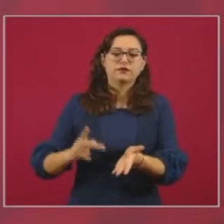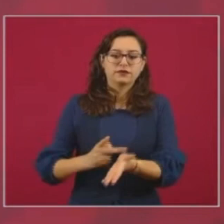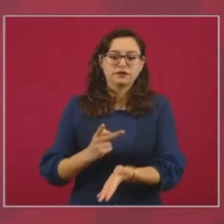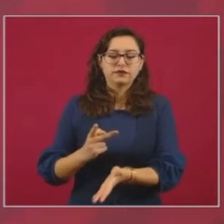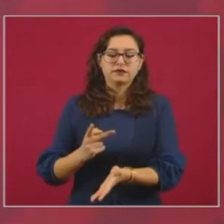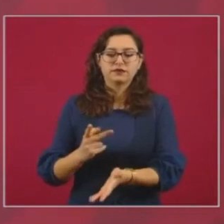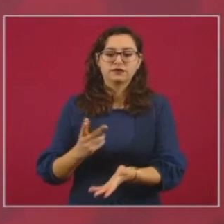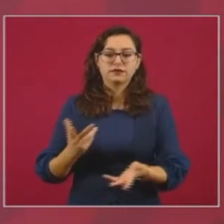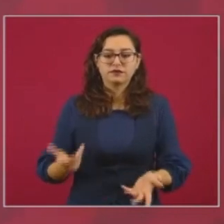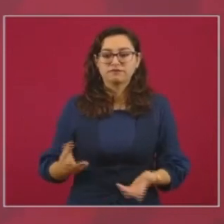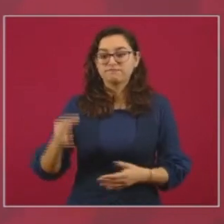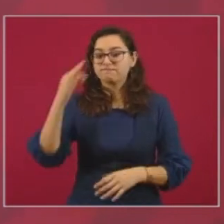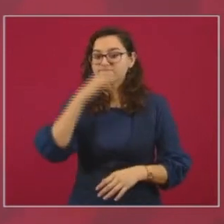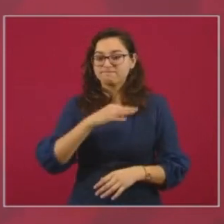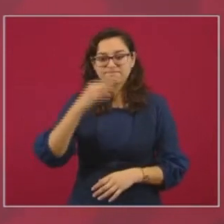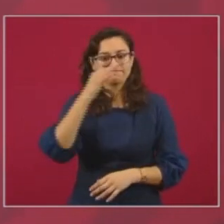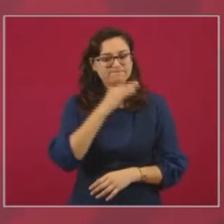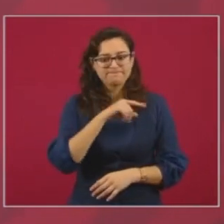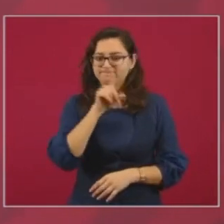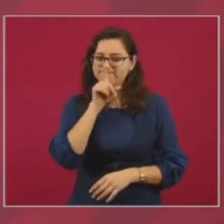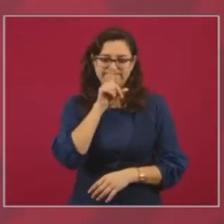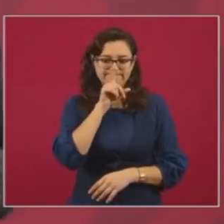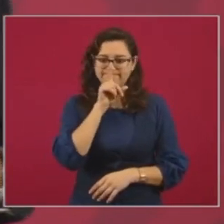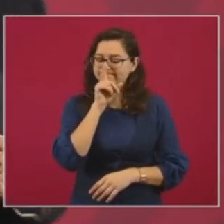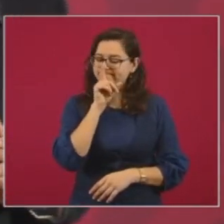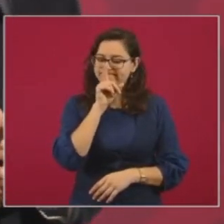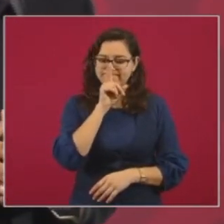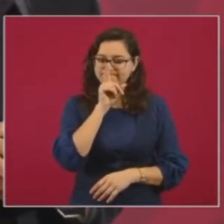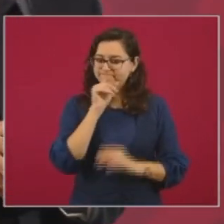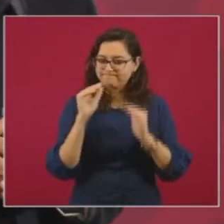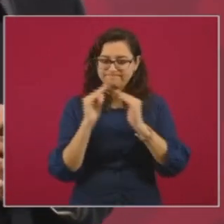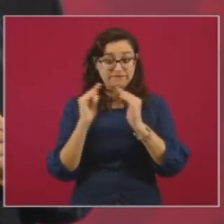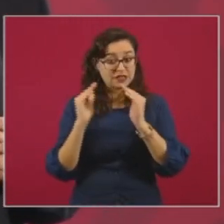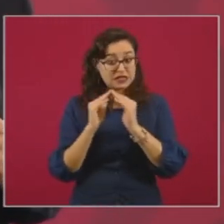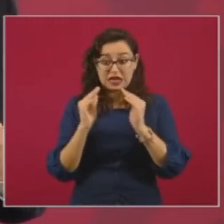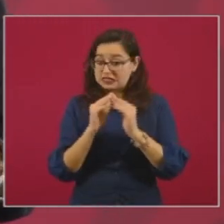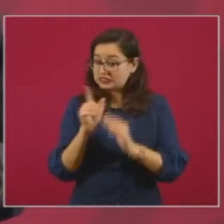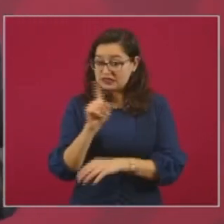hagamos festejos en las casas.